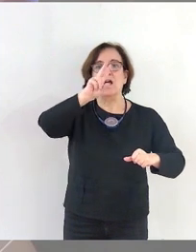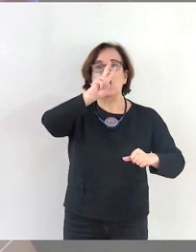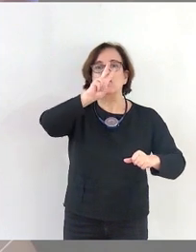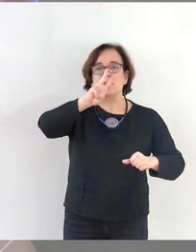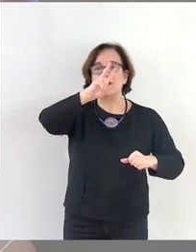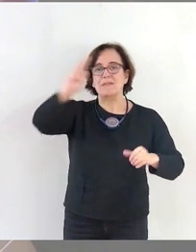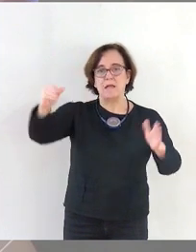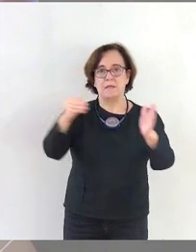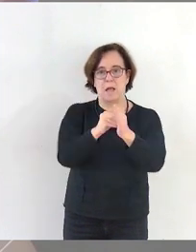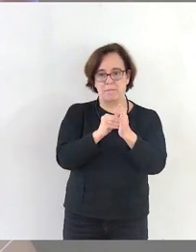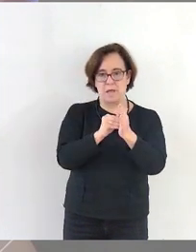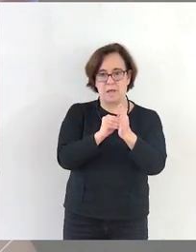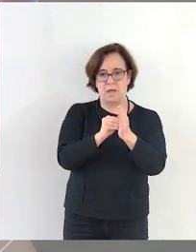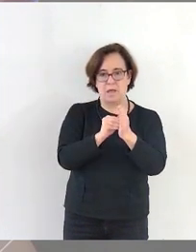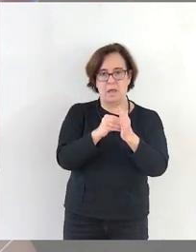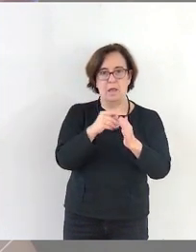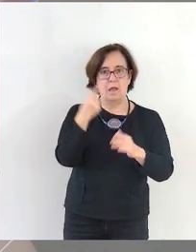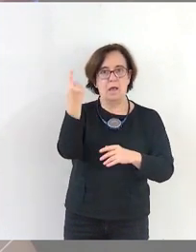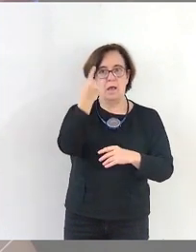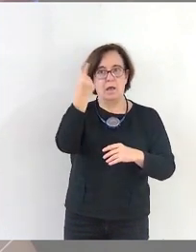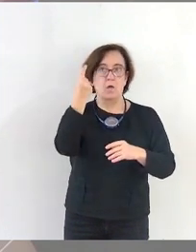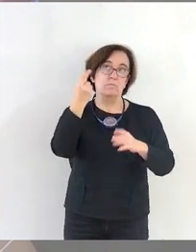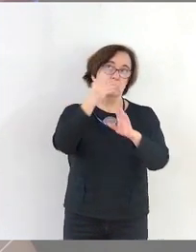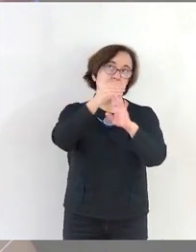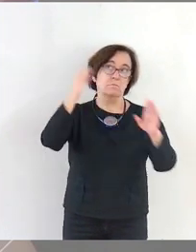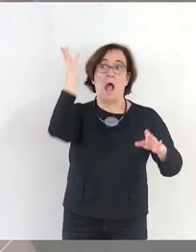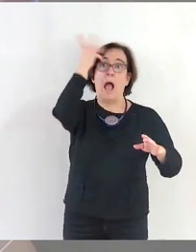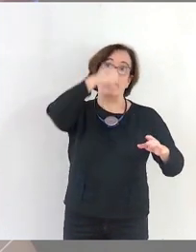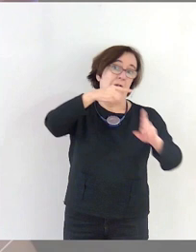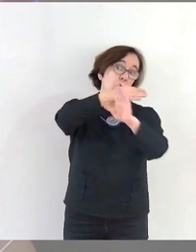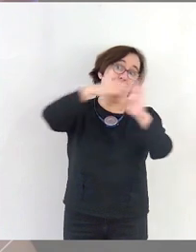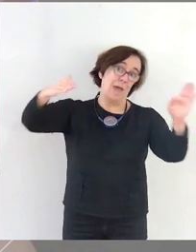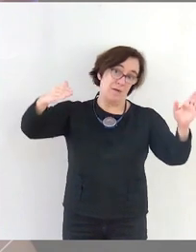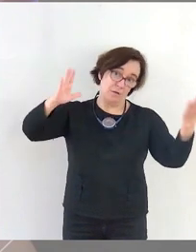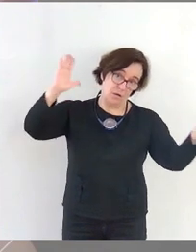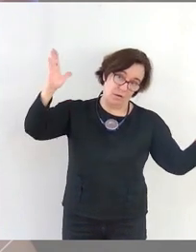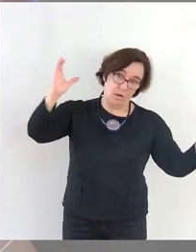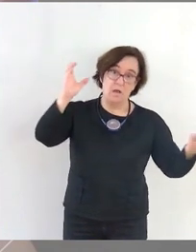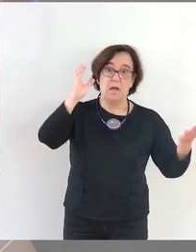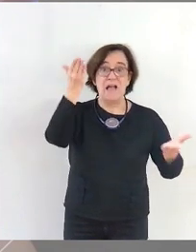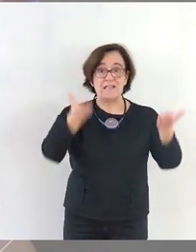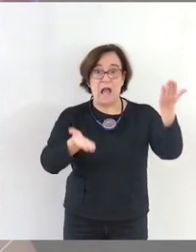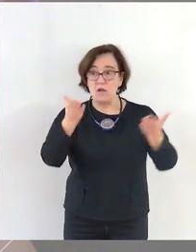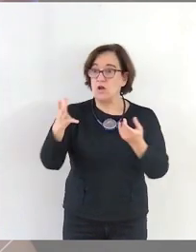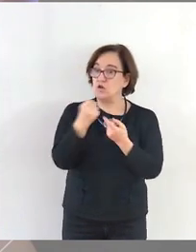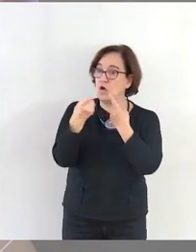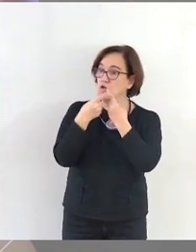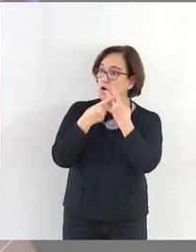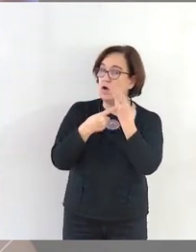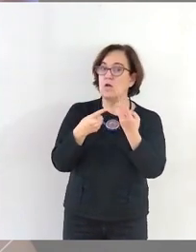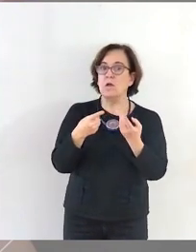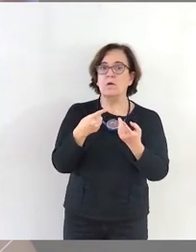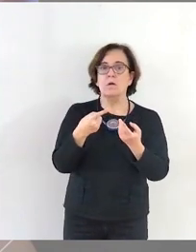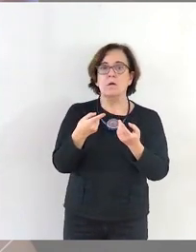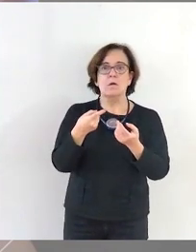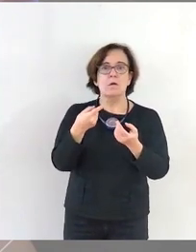calorías que consume un americano medio en ese consumo de calorías está todo lo que consume